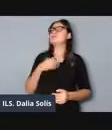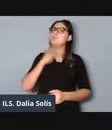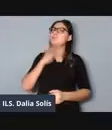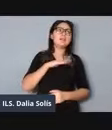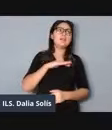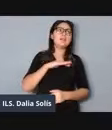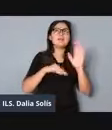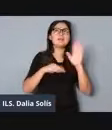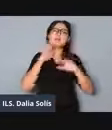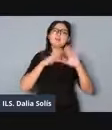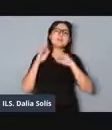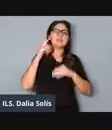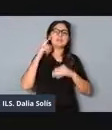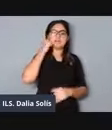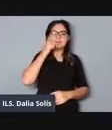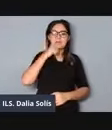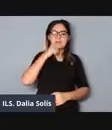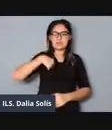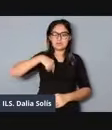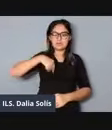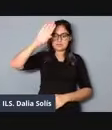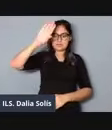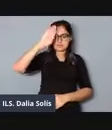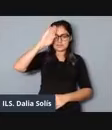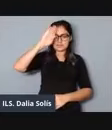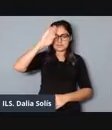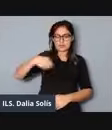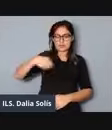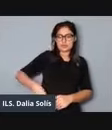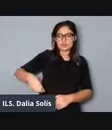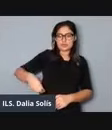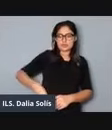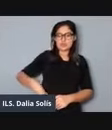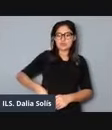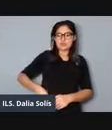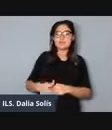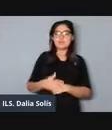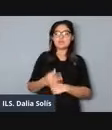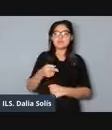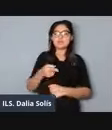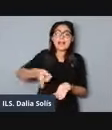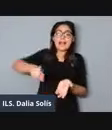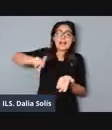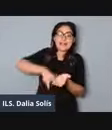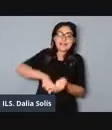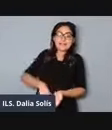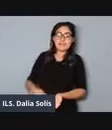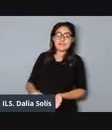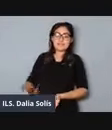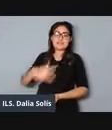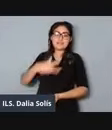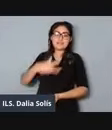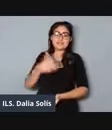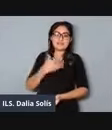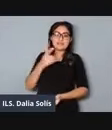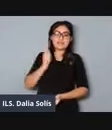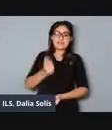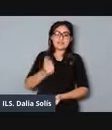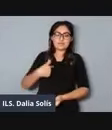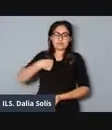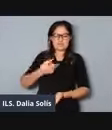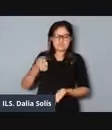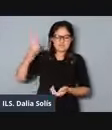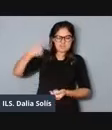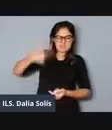es culpabilidad, ¿pero por qué? Porque hay un alto índice de exigencia personal en